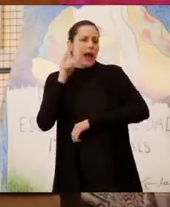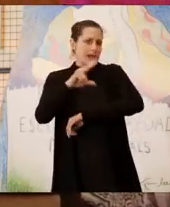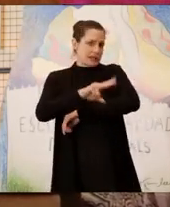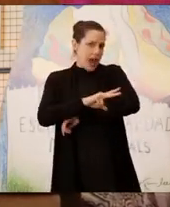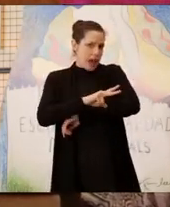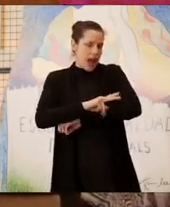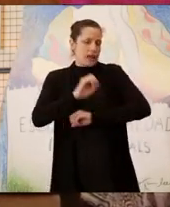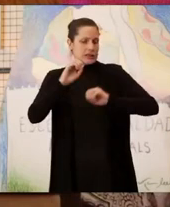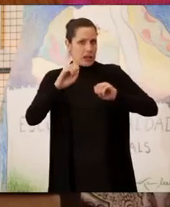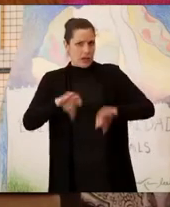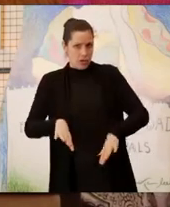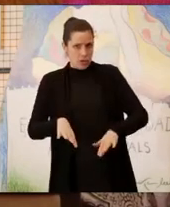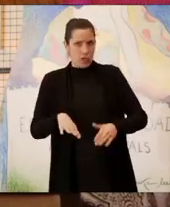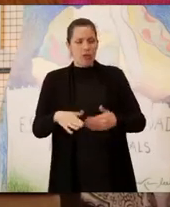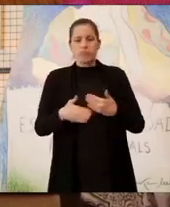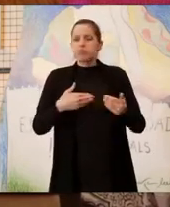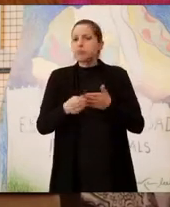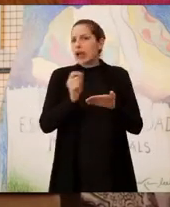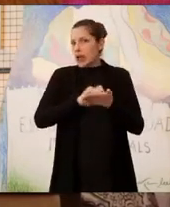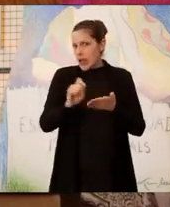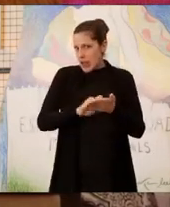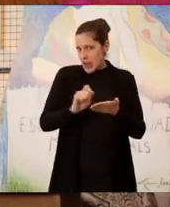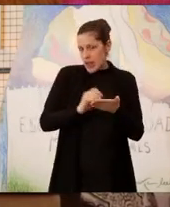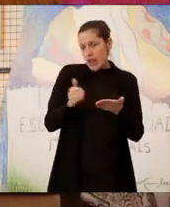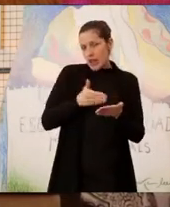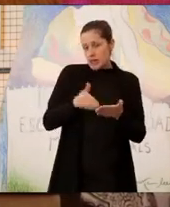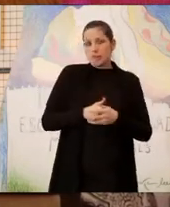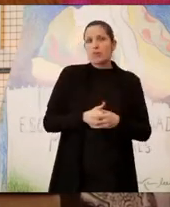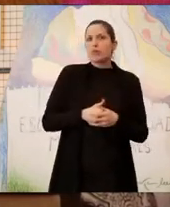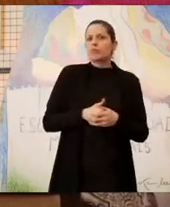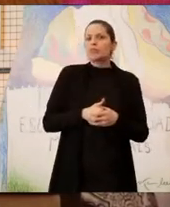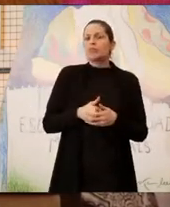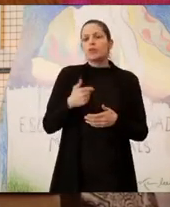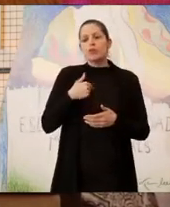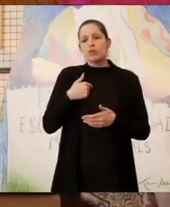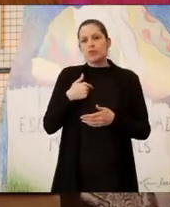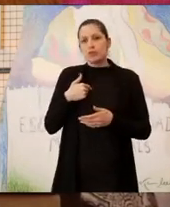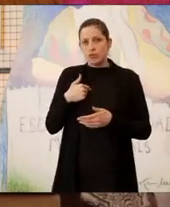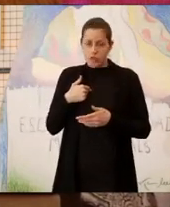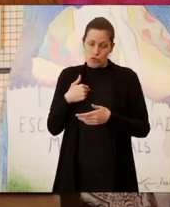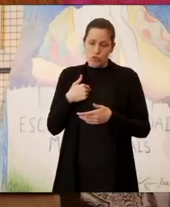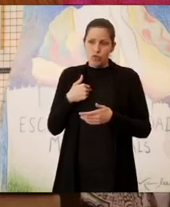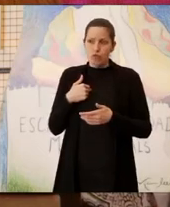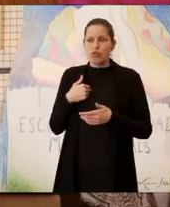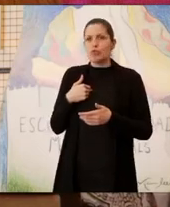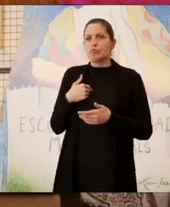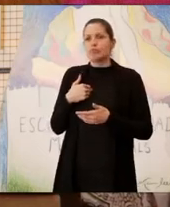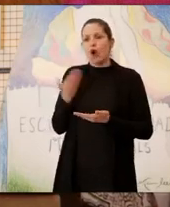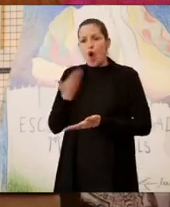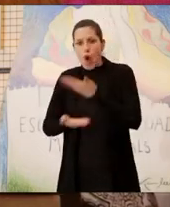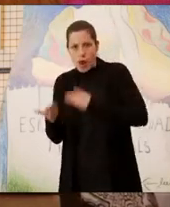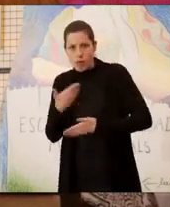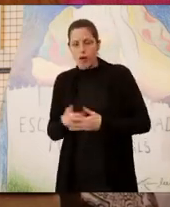y todas decían ha sido estupendo maravilloso lo he pasado muy bien pero yo tengo otras cosas que hacer yo me quiero ir a mi casa porque